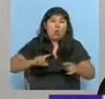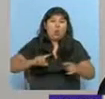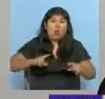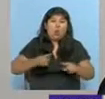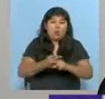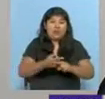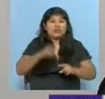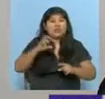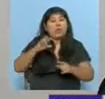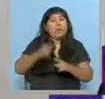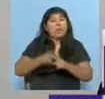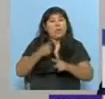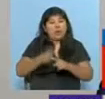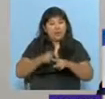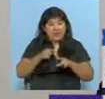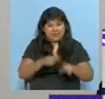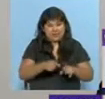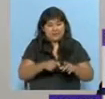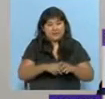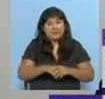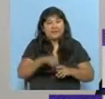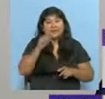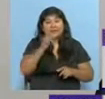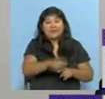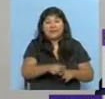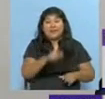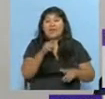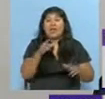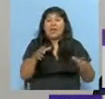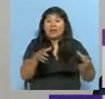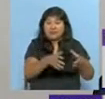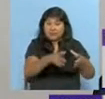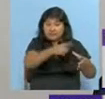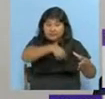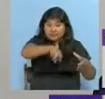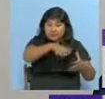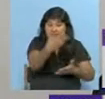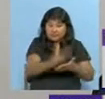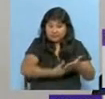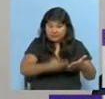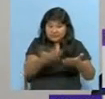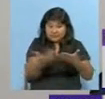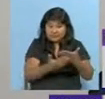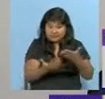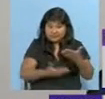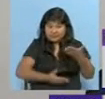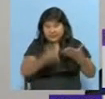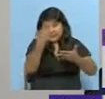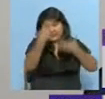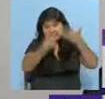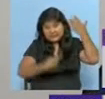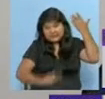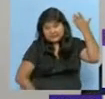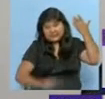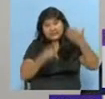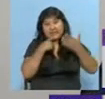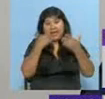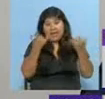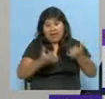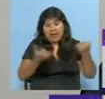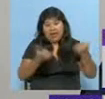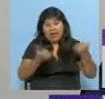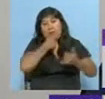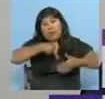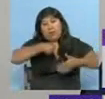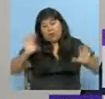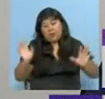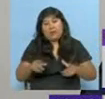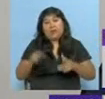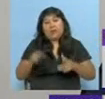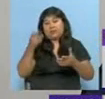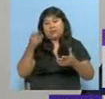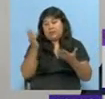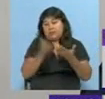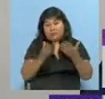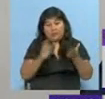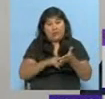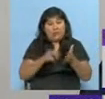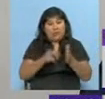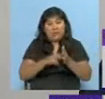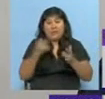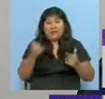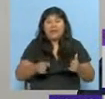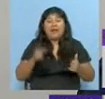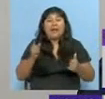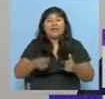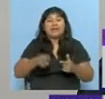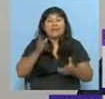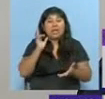causa presenta las complejidades propias de cualquier causa vinculada a cuestiones penales y económicas, que está a cargo